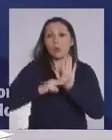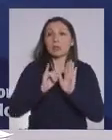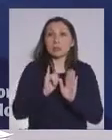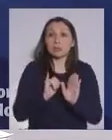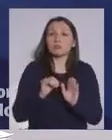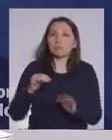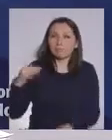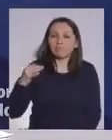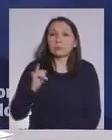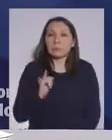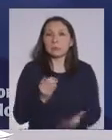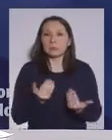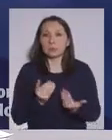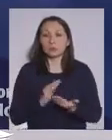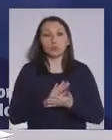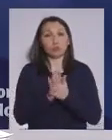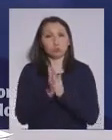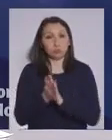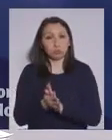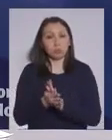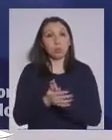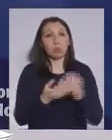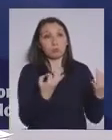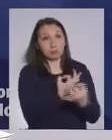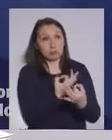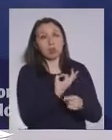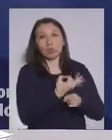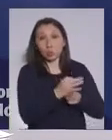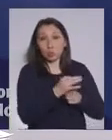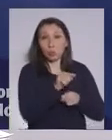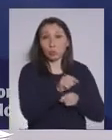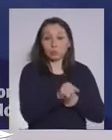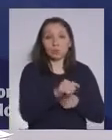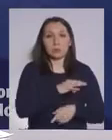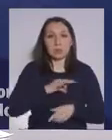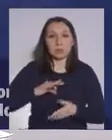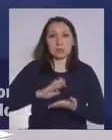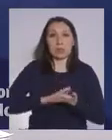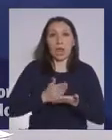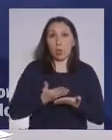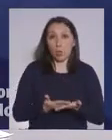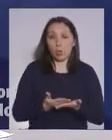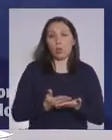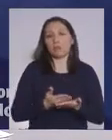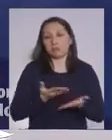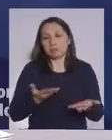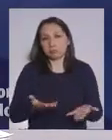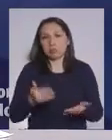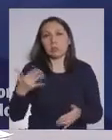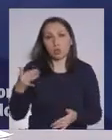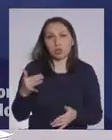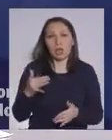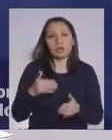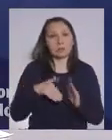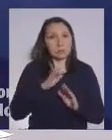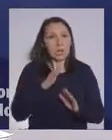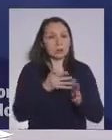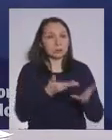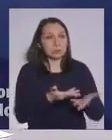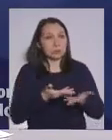son necesarias todas estas sugerencias tanto las del ministerio de salud obviamente fundamentalmente la del